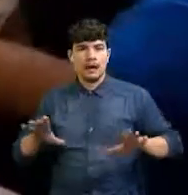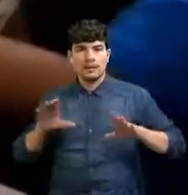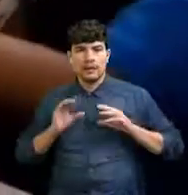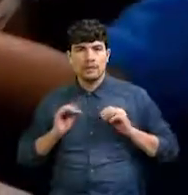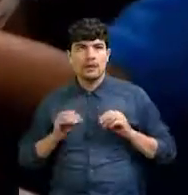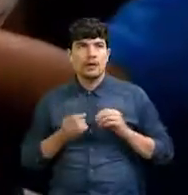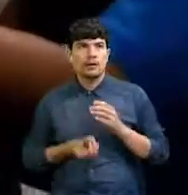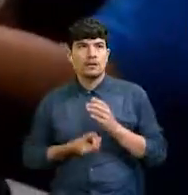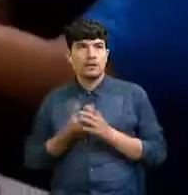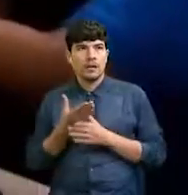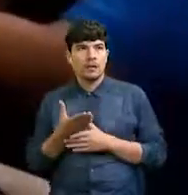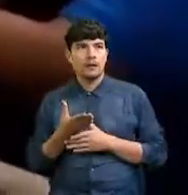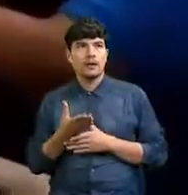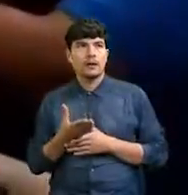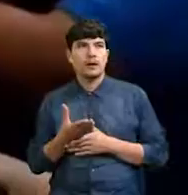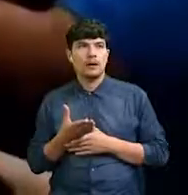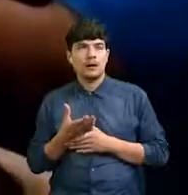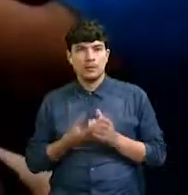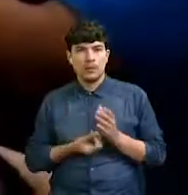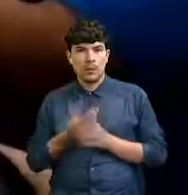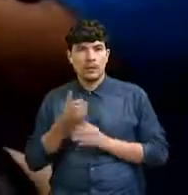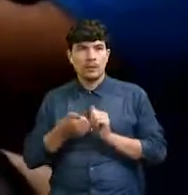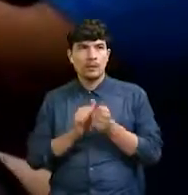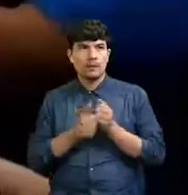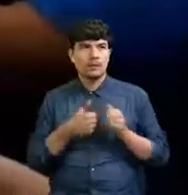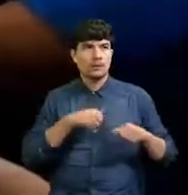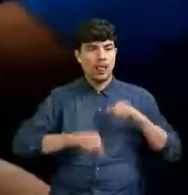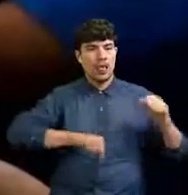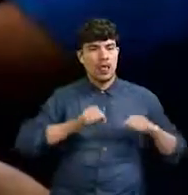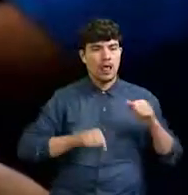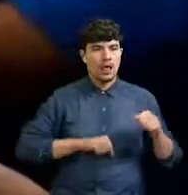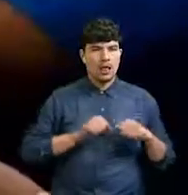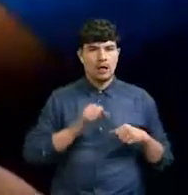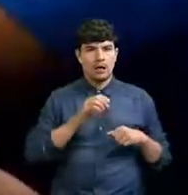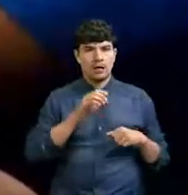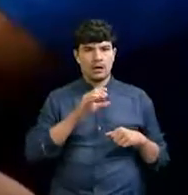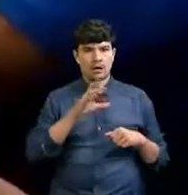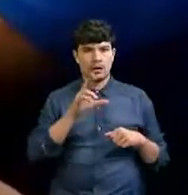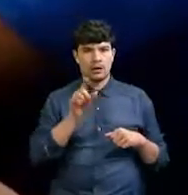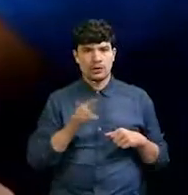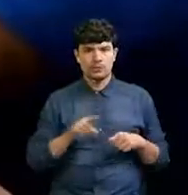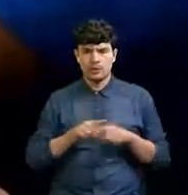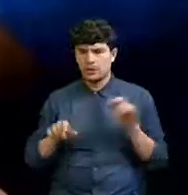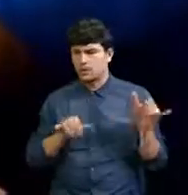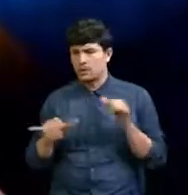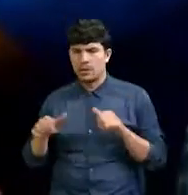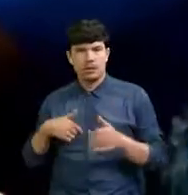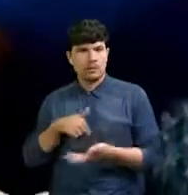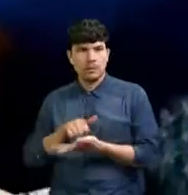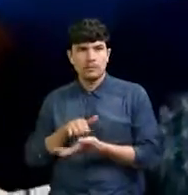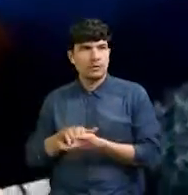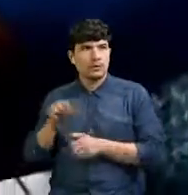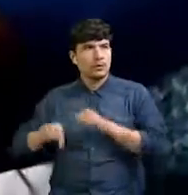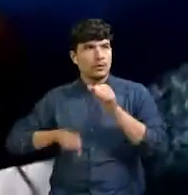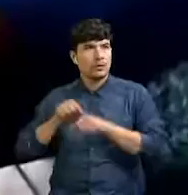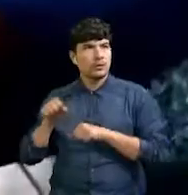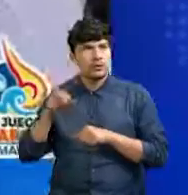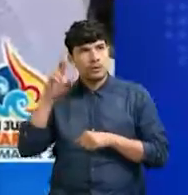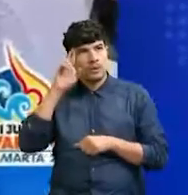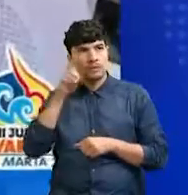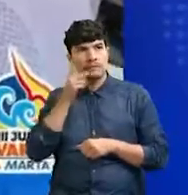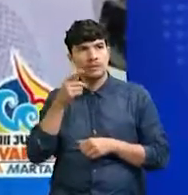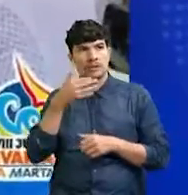una bicicleta sin freno, sin dejar de pedalear, eso es, pero igual es la misma preparación, se entrena igual, así que fue fácil la